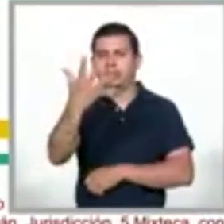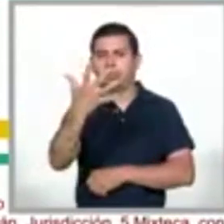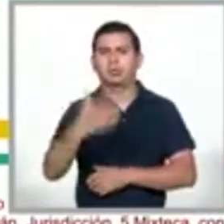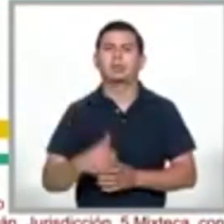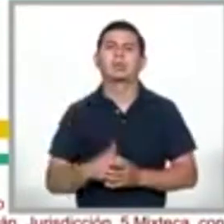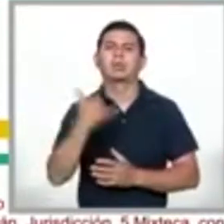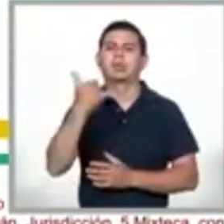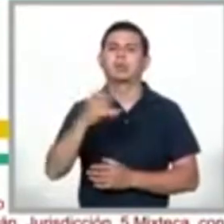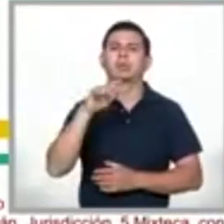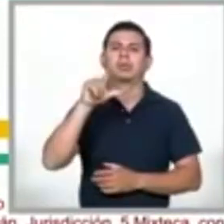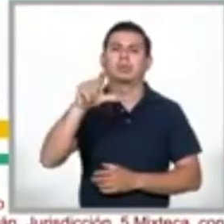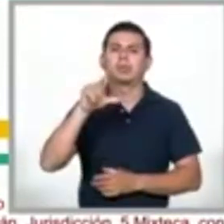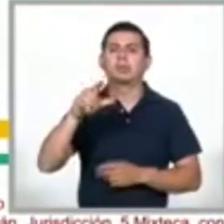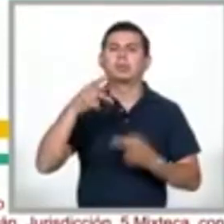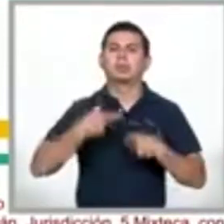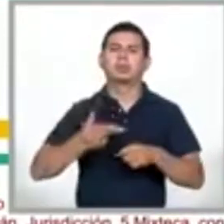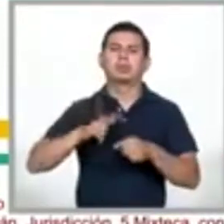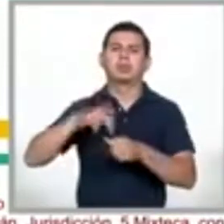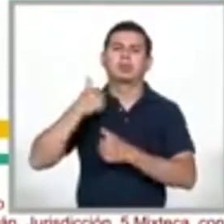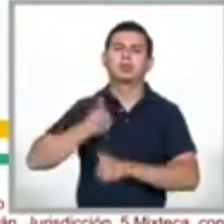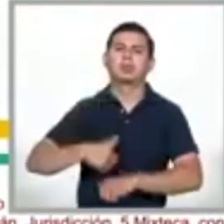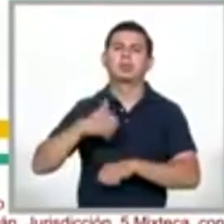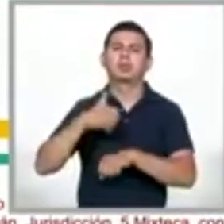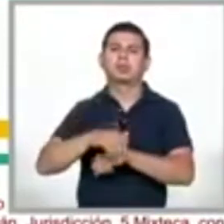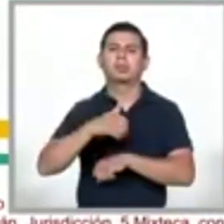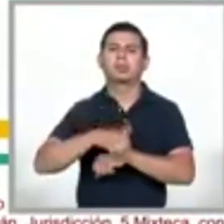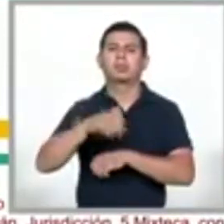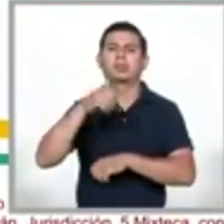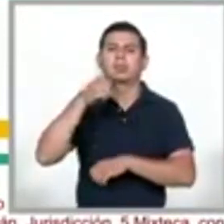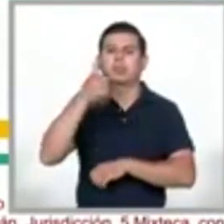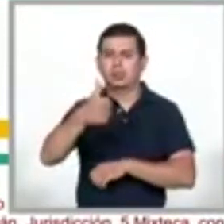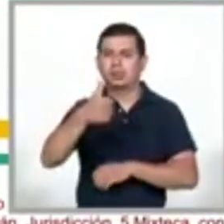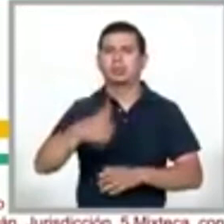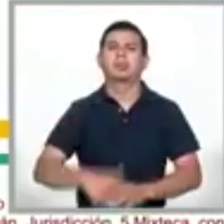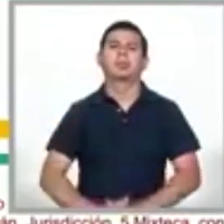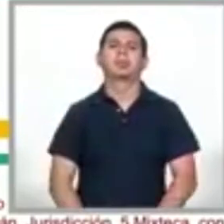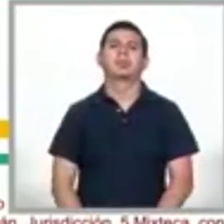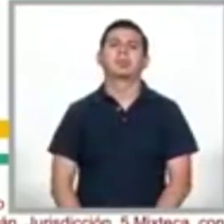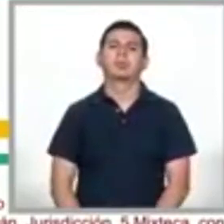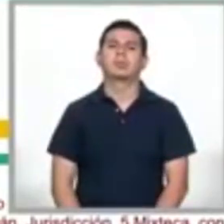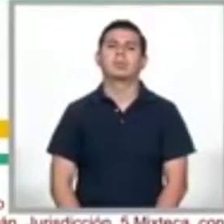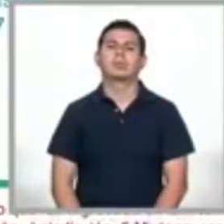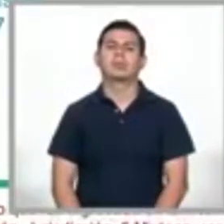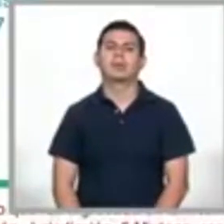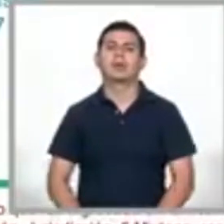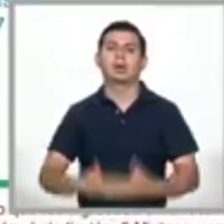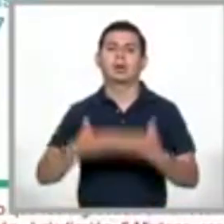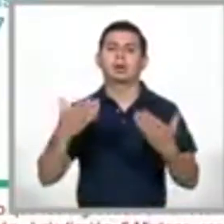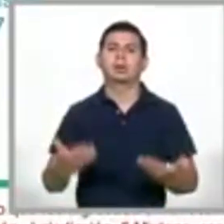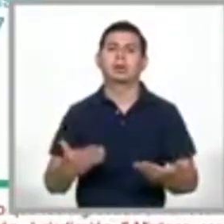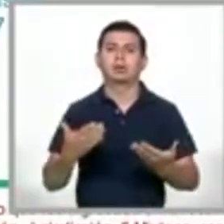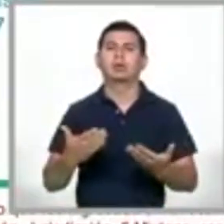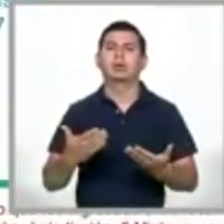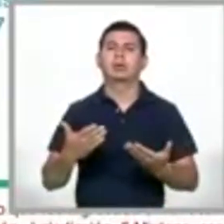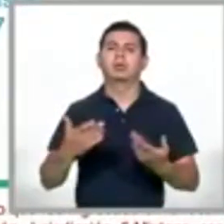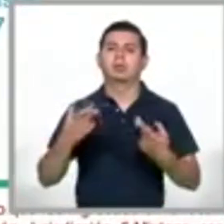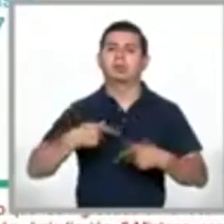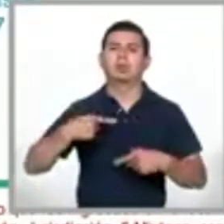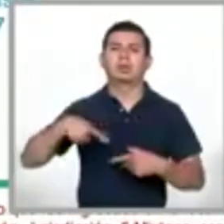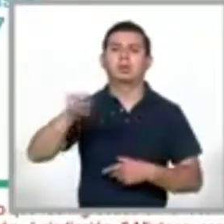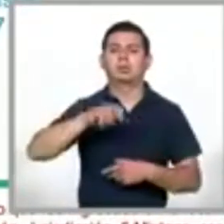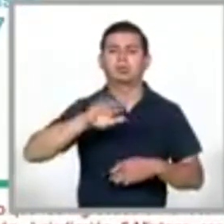5 y 17 en la jurisdicción sanitaria número 6. Con respecto a la caracterización de